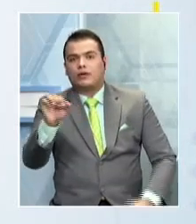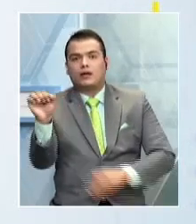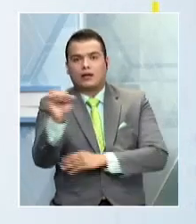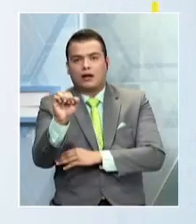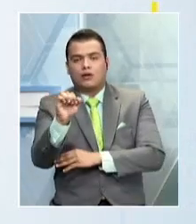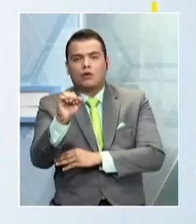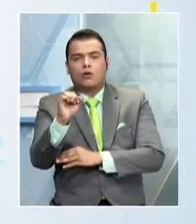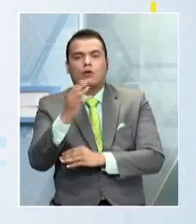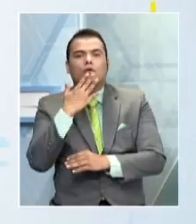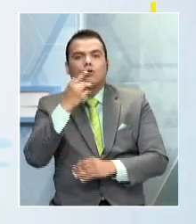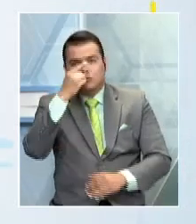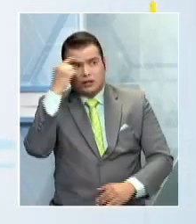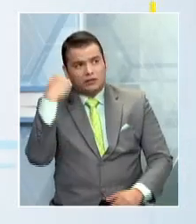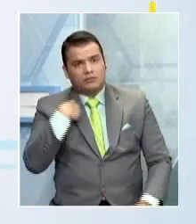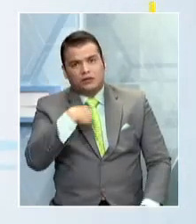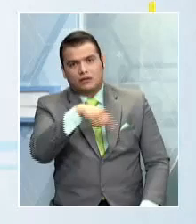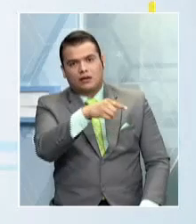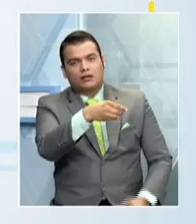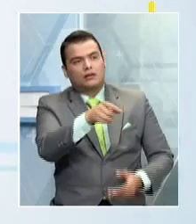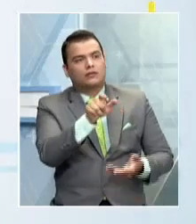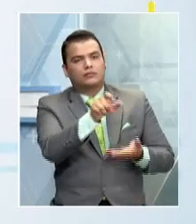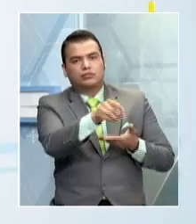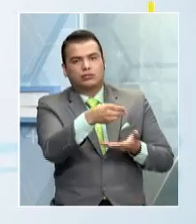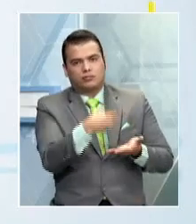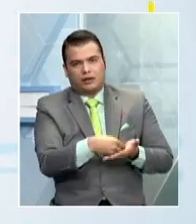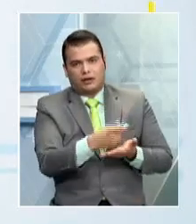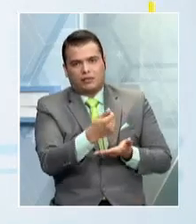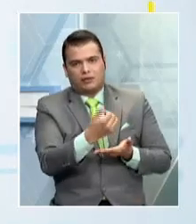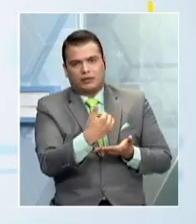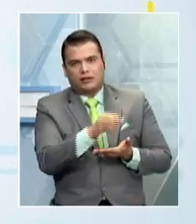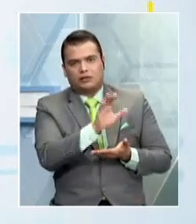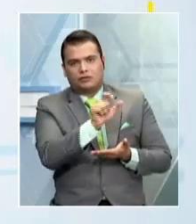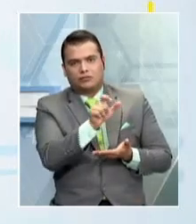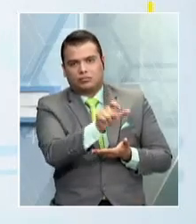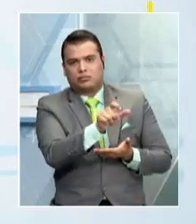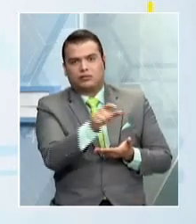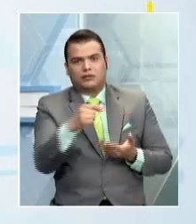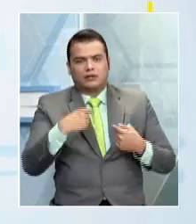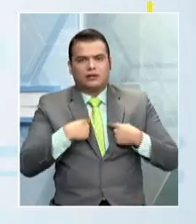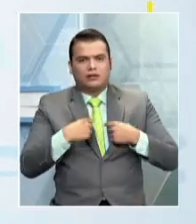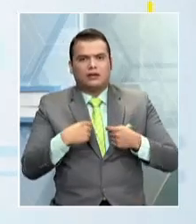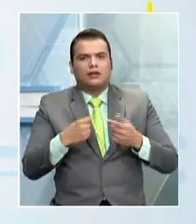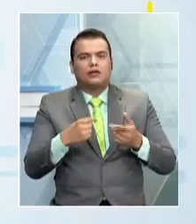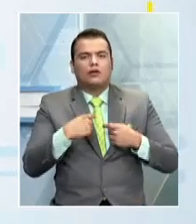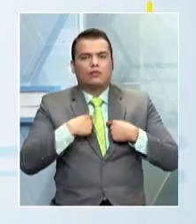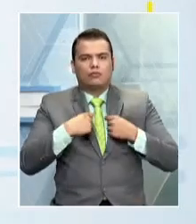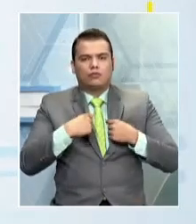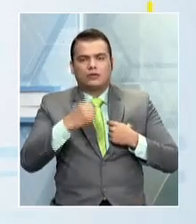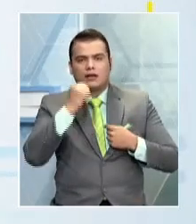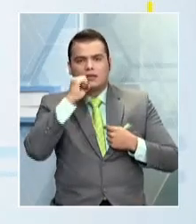de color negro a un cajero electrónico. Vestía blusa color naranja, jeans, bota ancha y